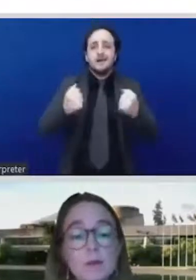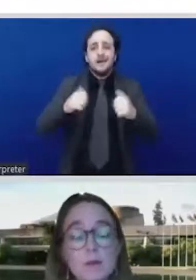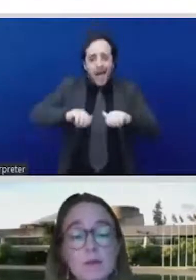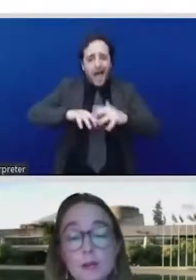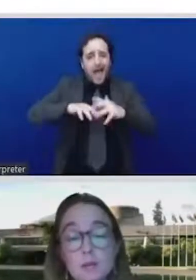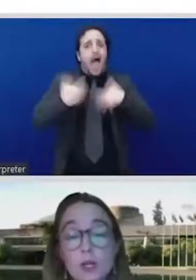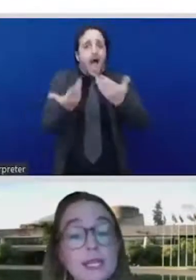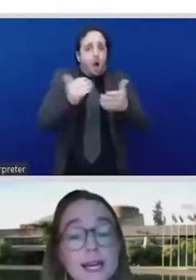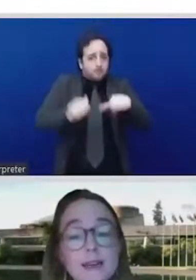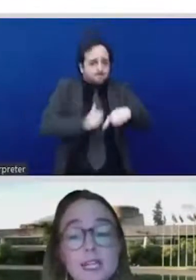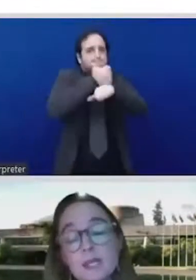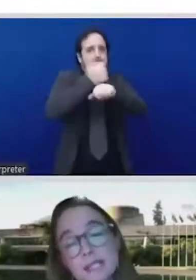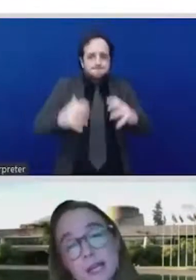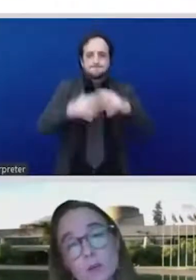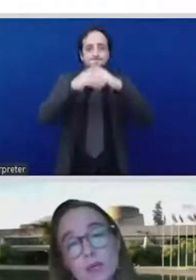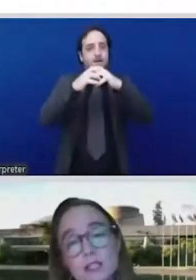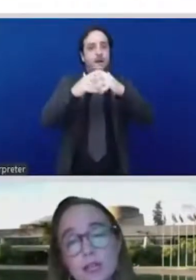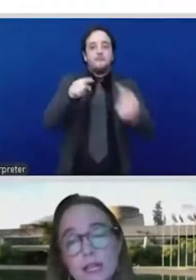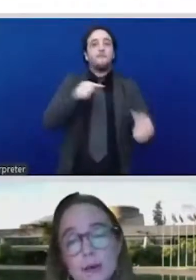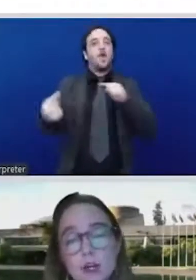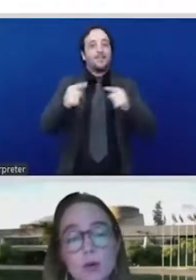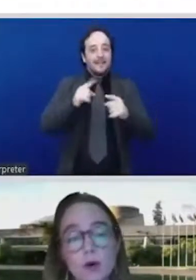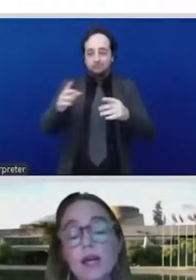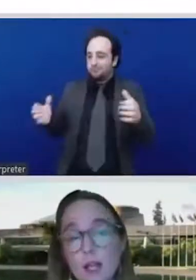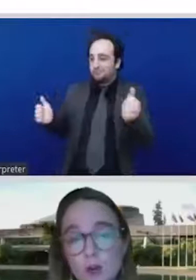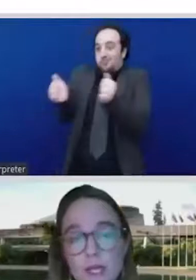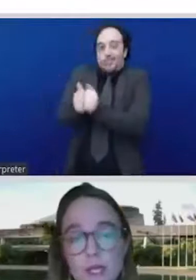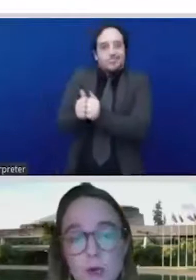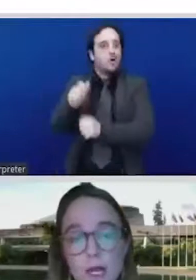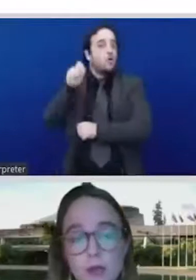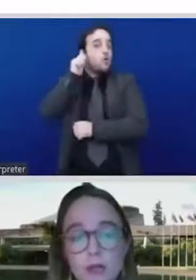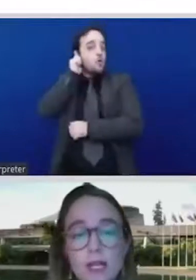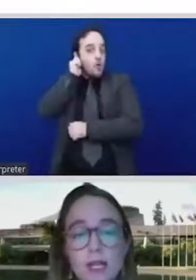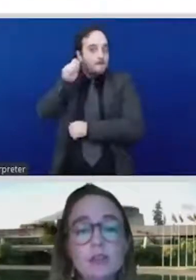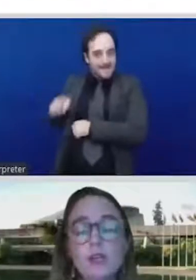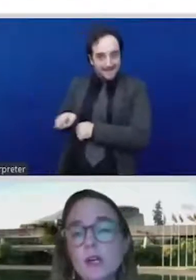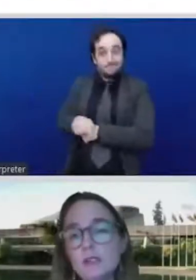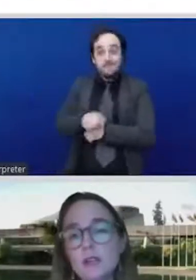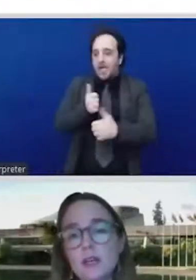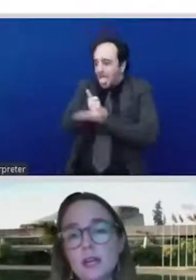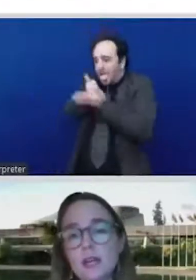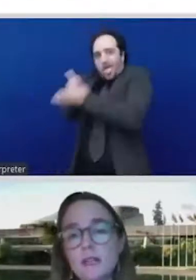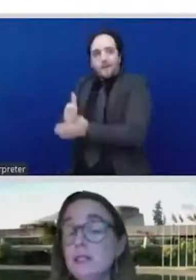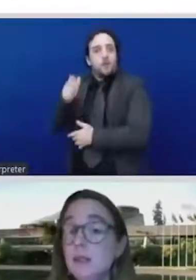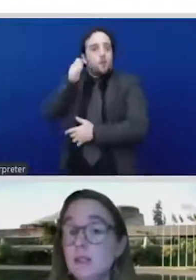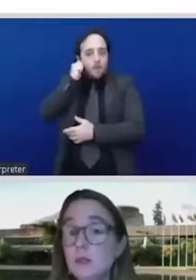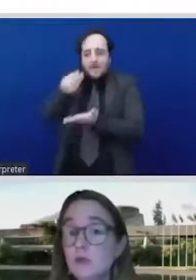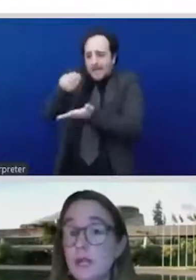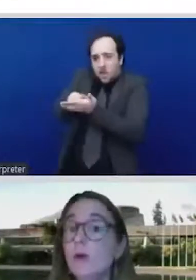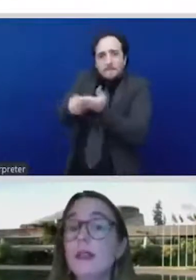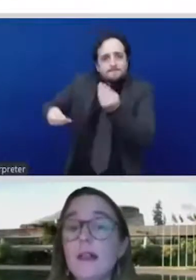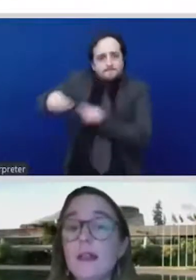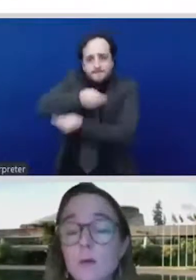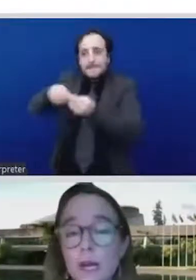políticas que dinamicen la economía en sectores claves, como la economía del cuidado. Esto creo que es una